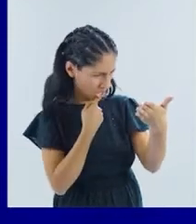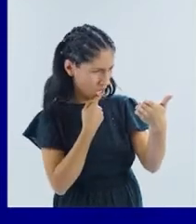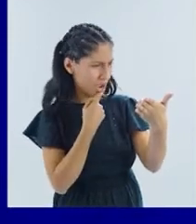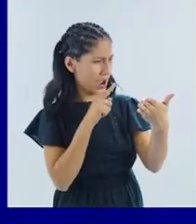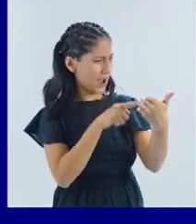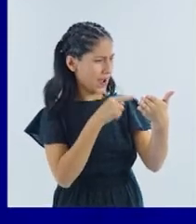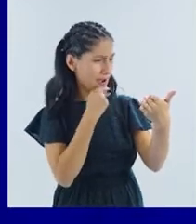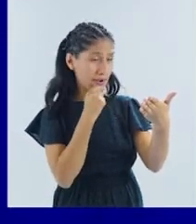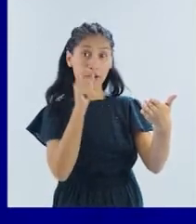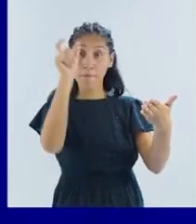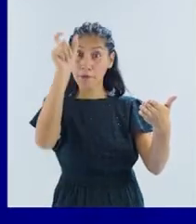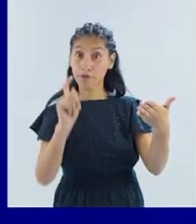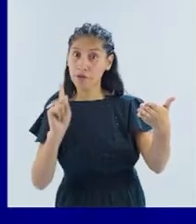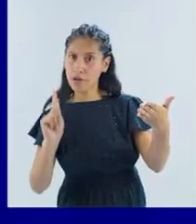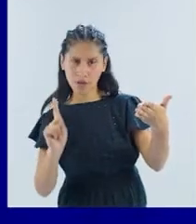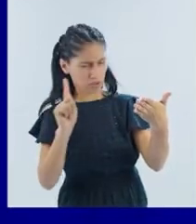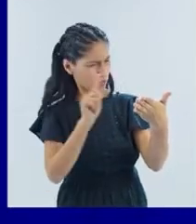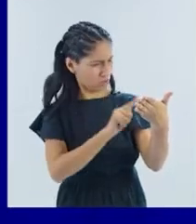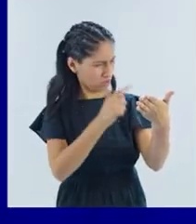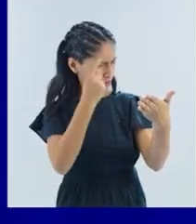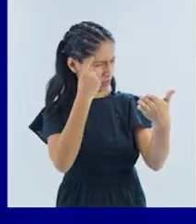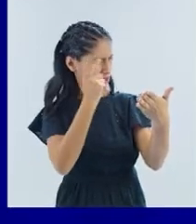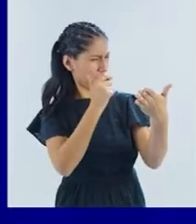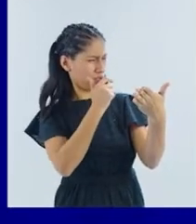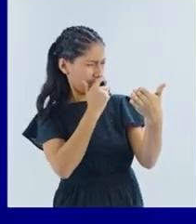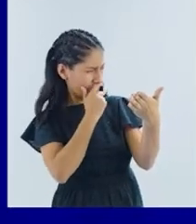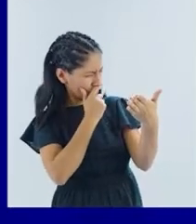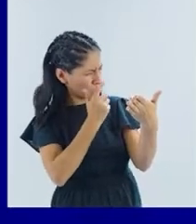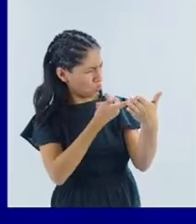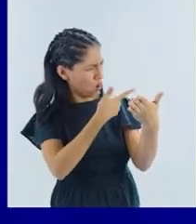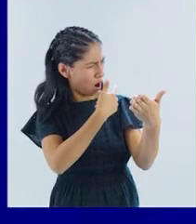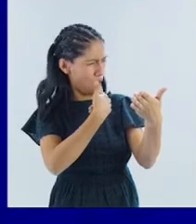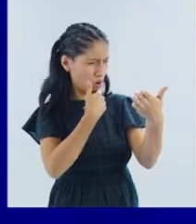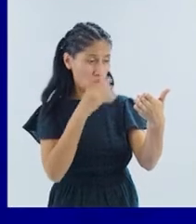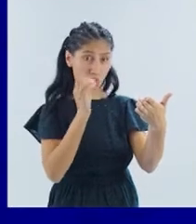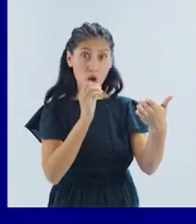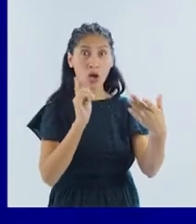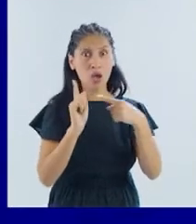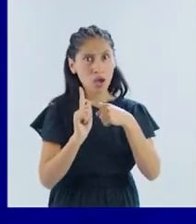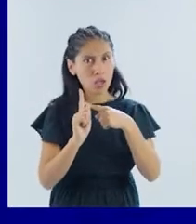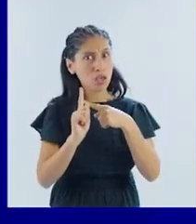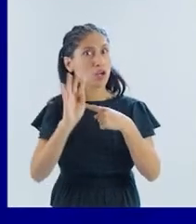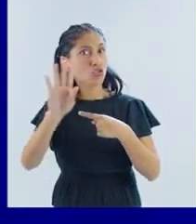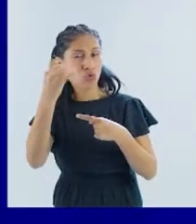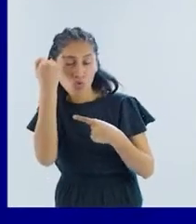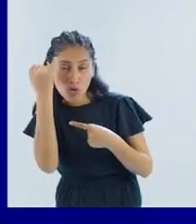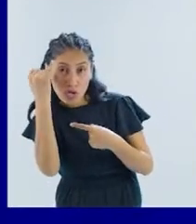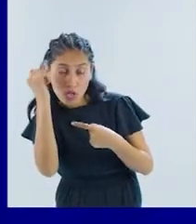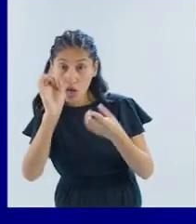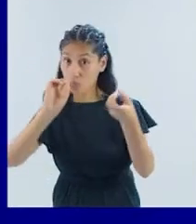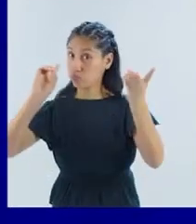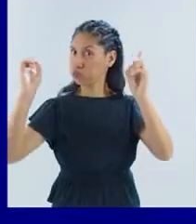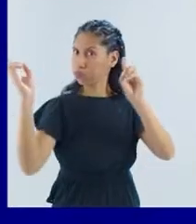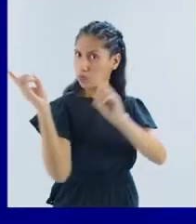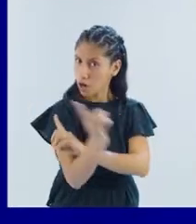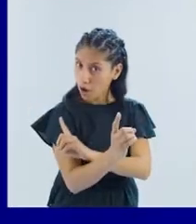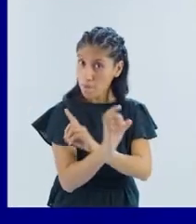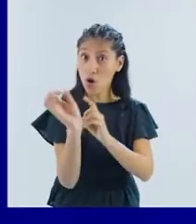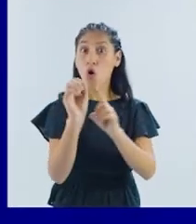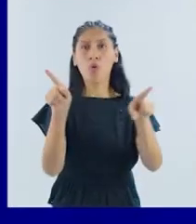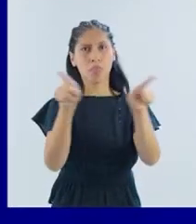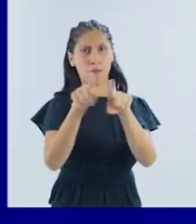capacidad de persuadir, convencer o cambiar ideas. Por ello, en un texto argumentativo, además de la función